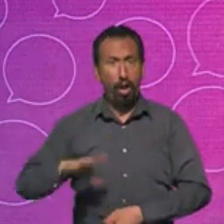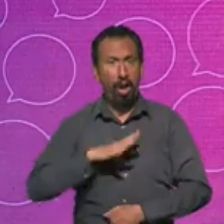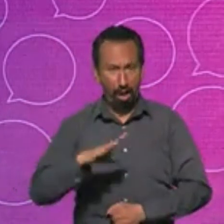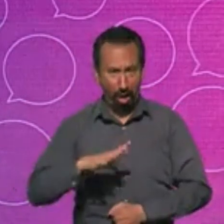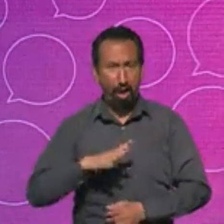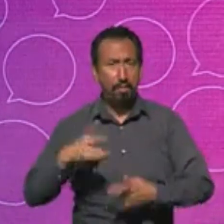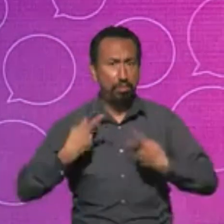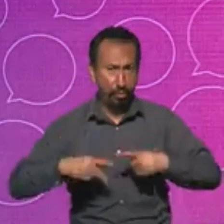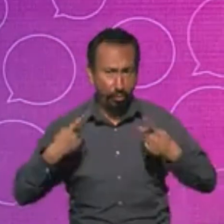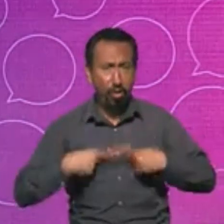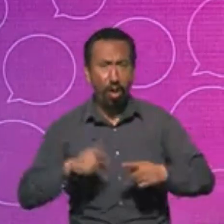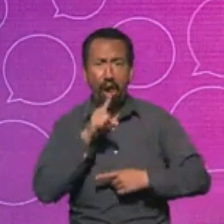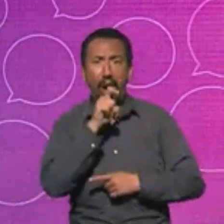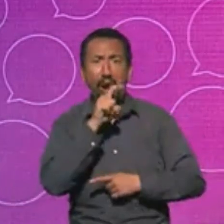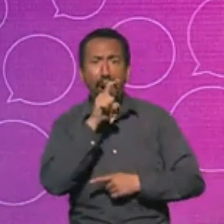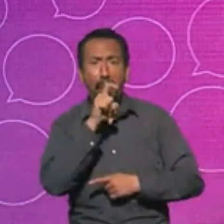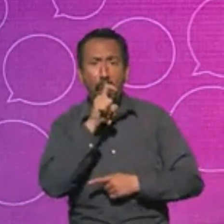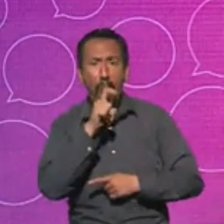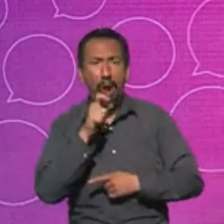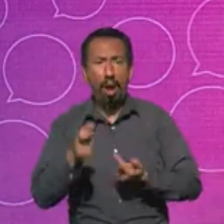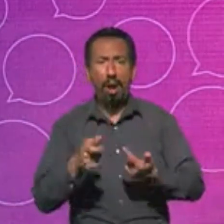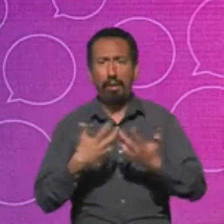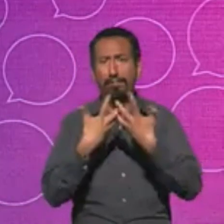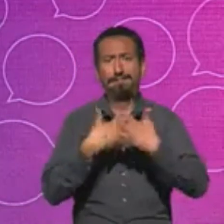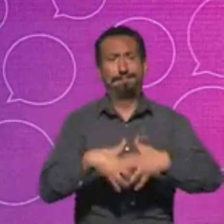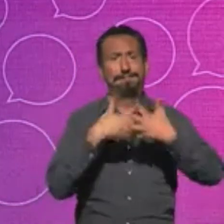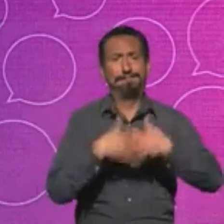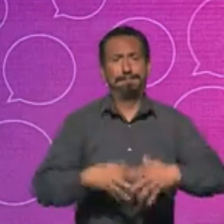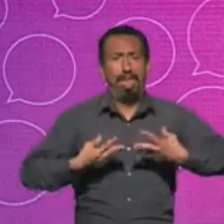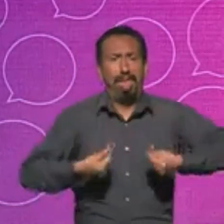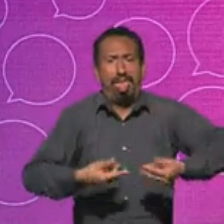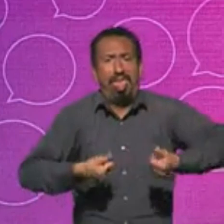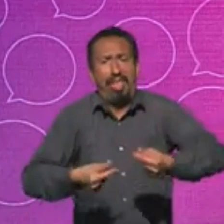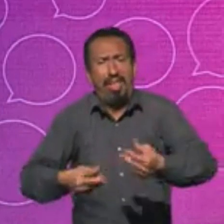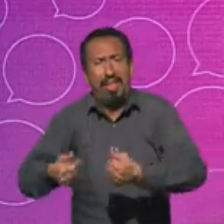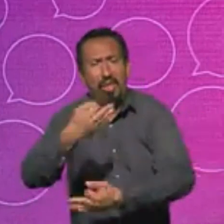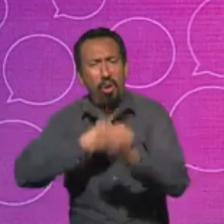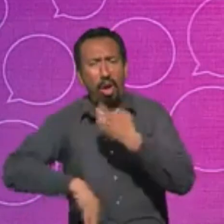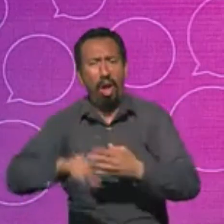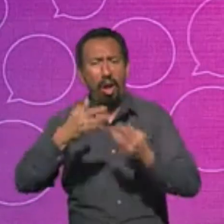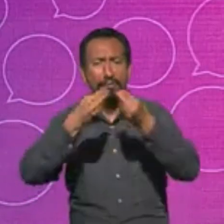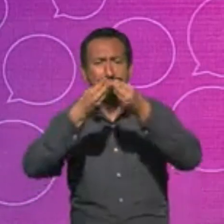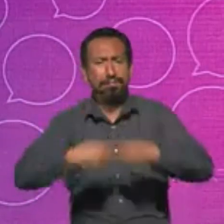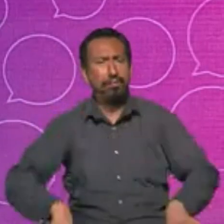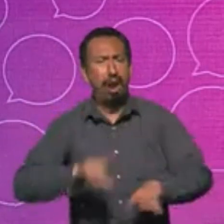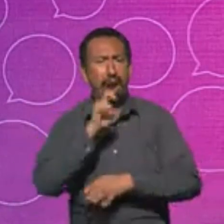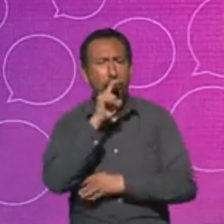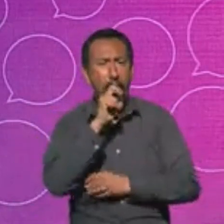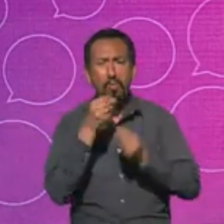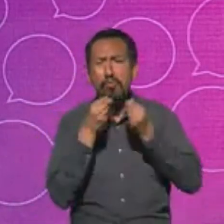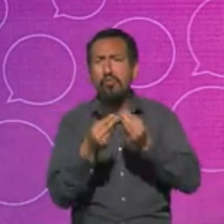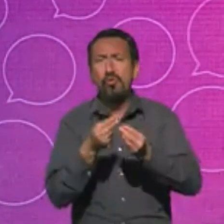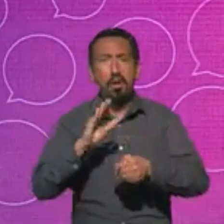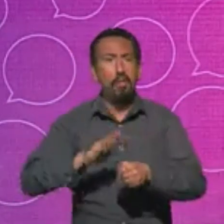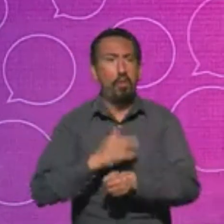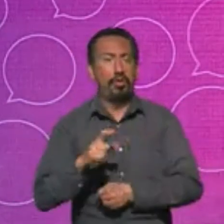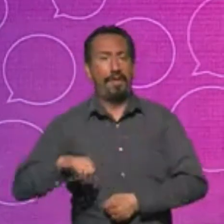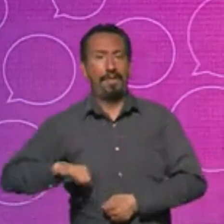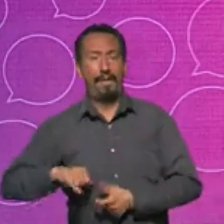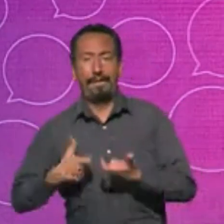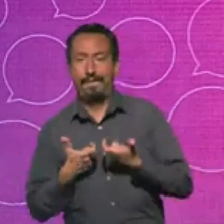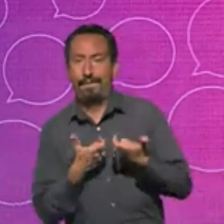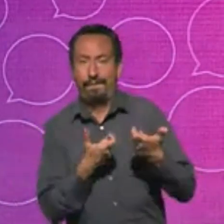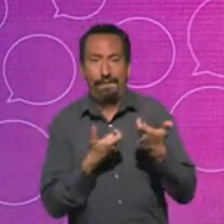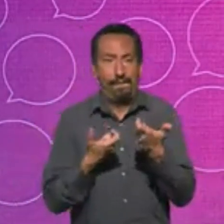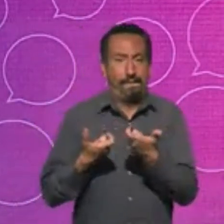del agua como el tema de la industria en donde hay cosas que no están claras en donde hay muchos intereses de por medio que